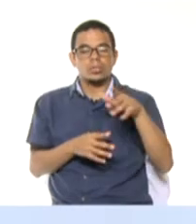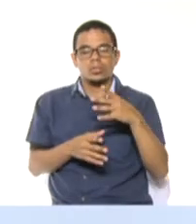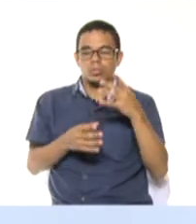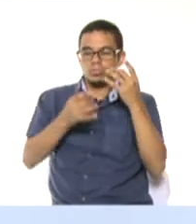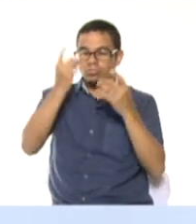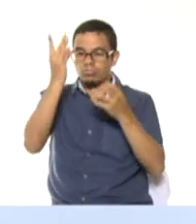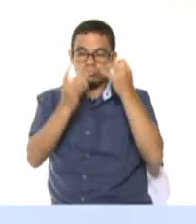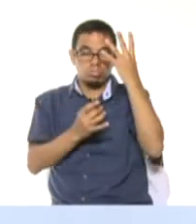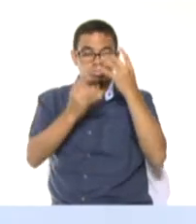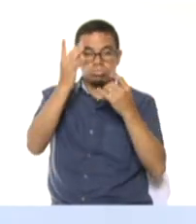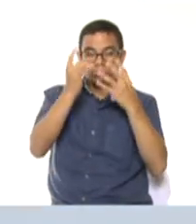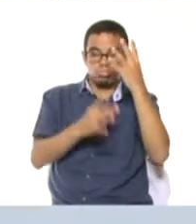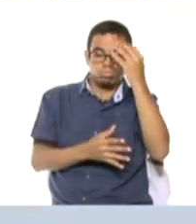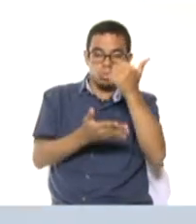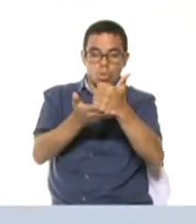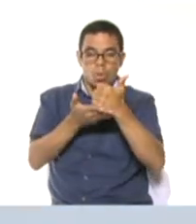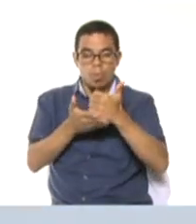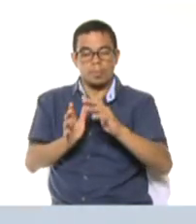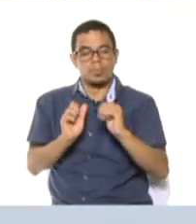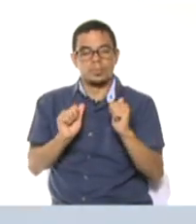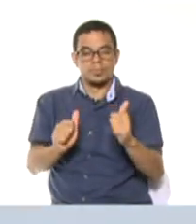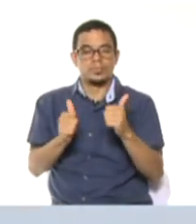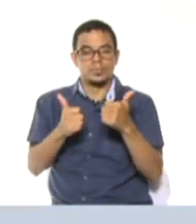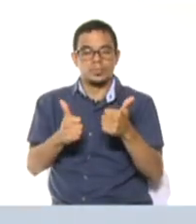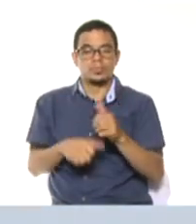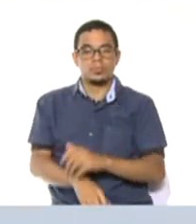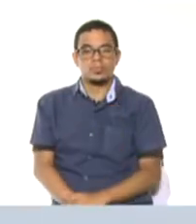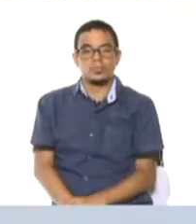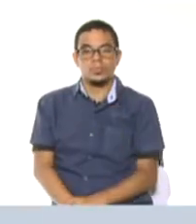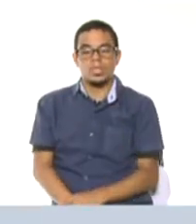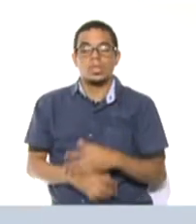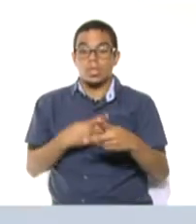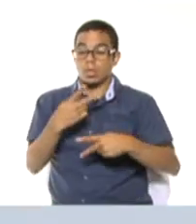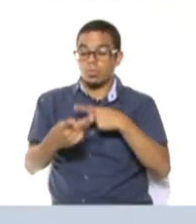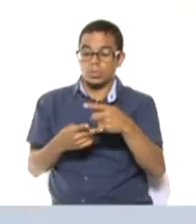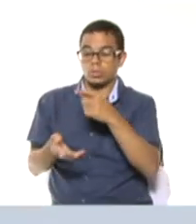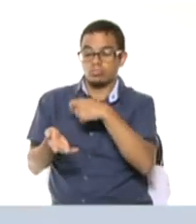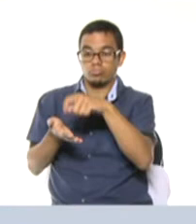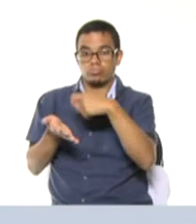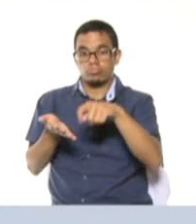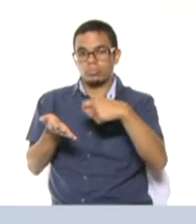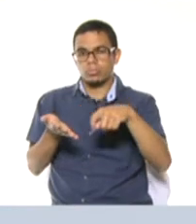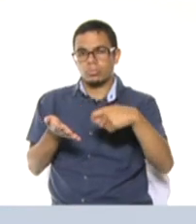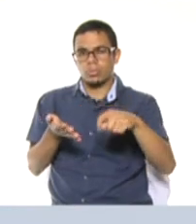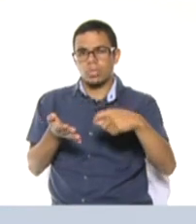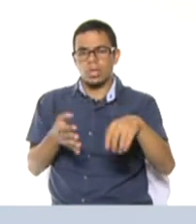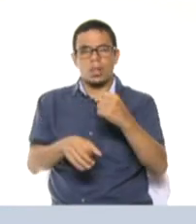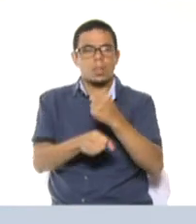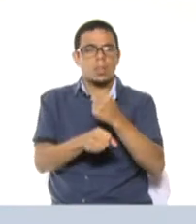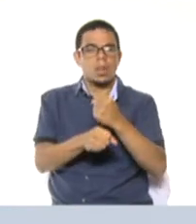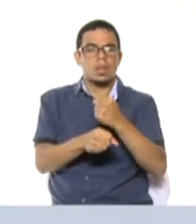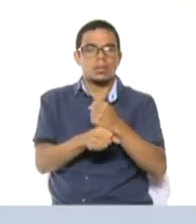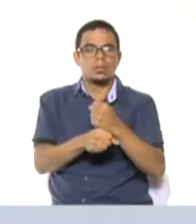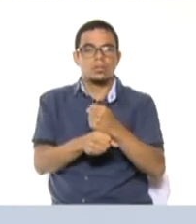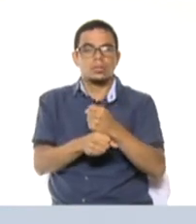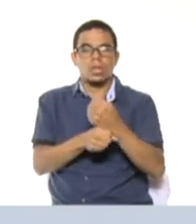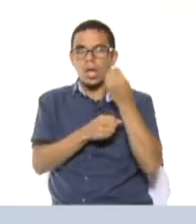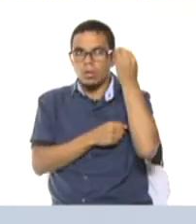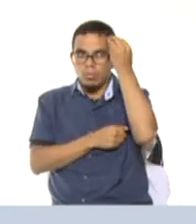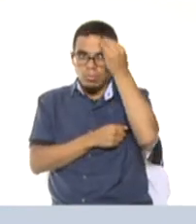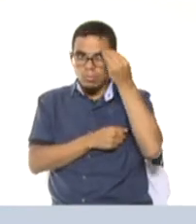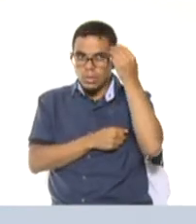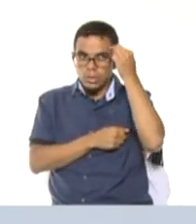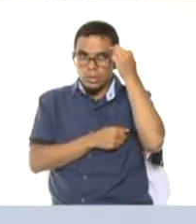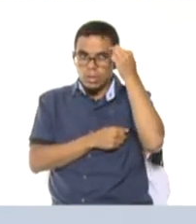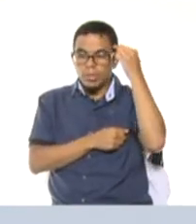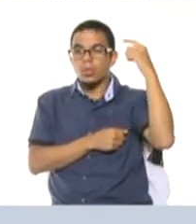la creatividad. De la misma manera, a través del proceso de la escritura, trabajamos todo lo relacionado al